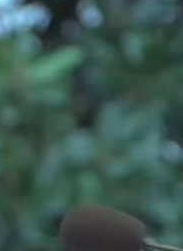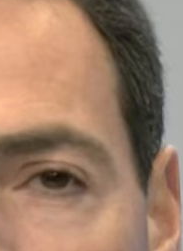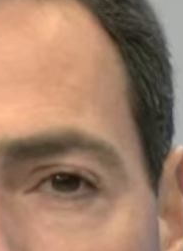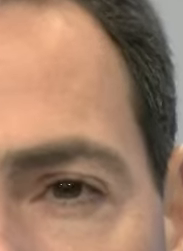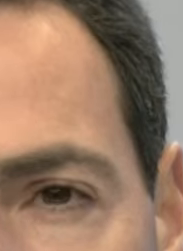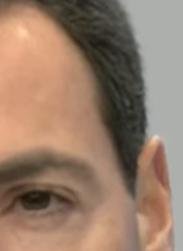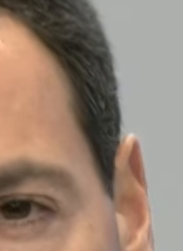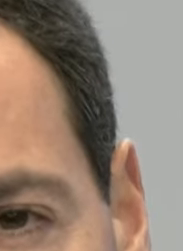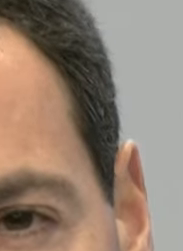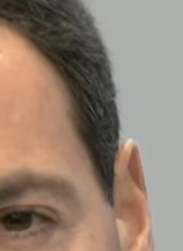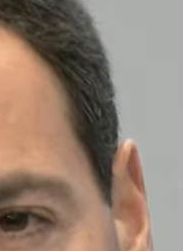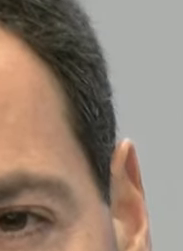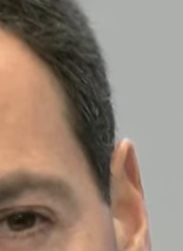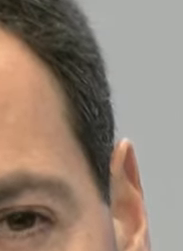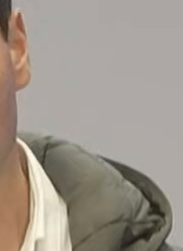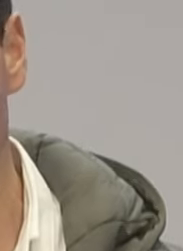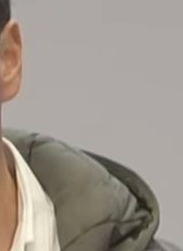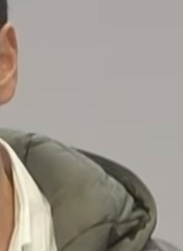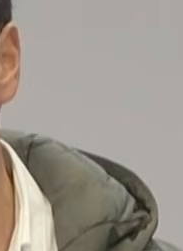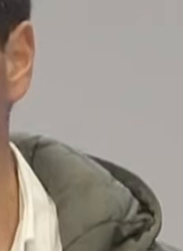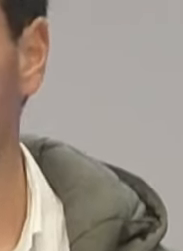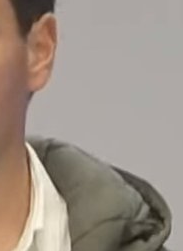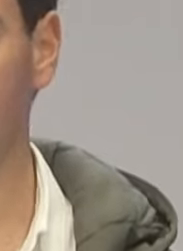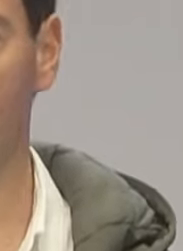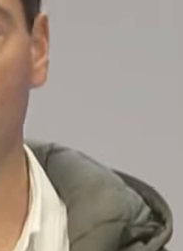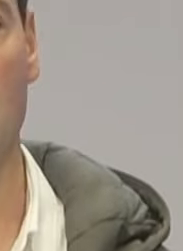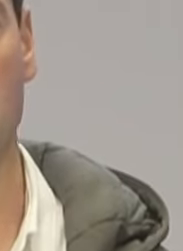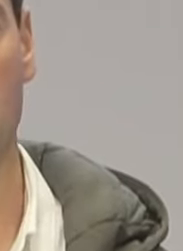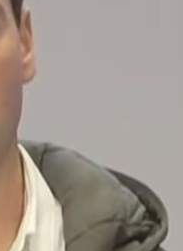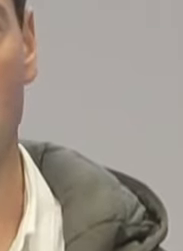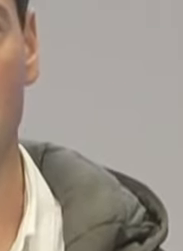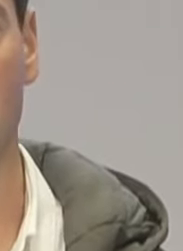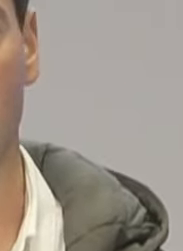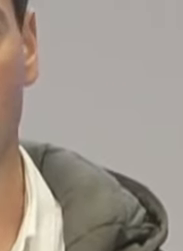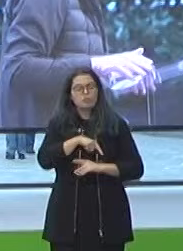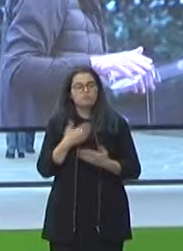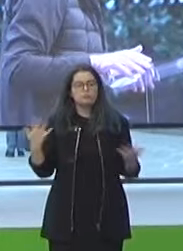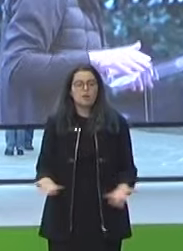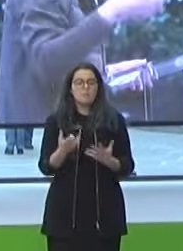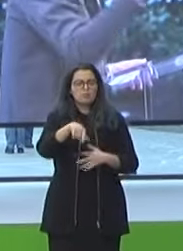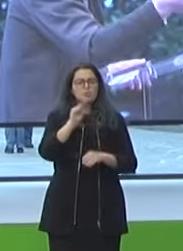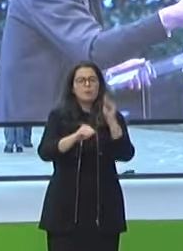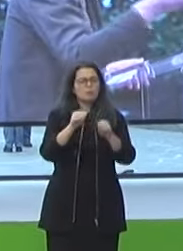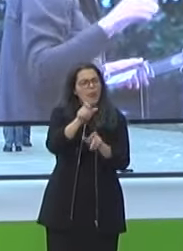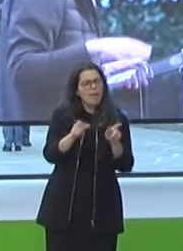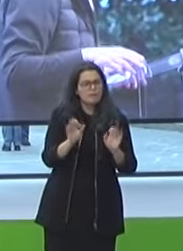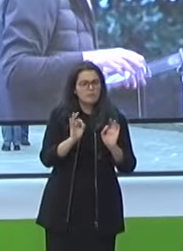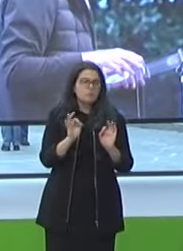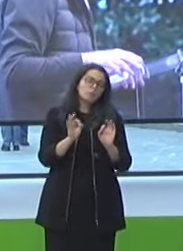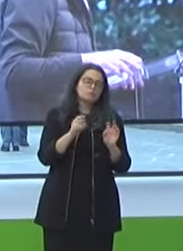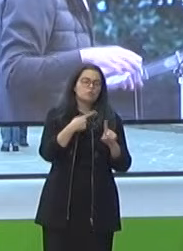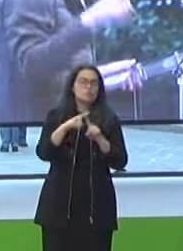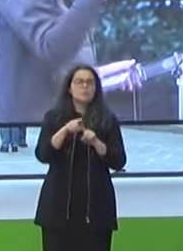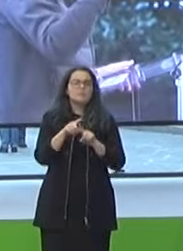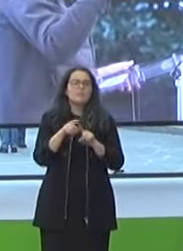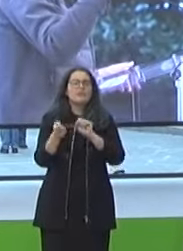dificultades Por eso yo os animo a que le preguntéis a la gente este tipo de cosas con